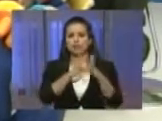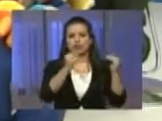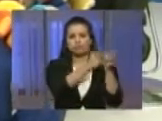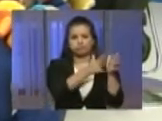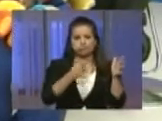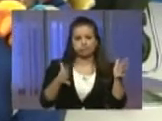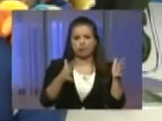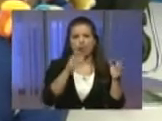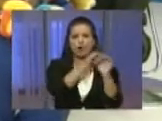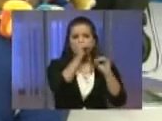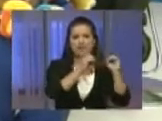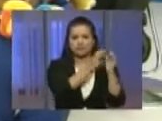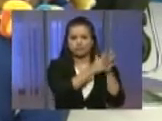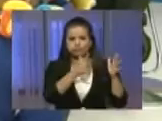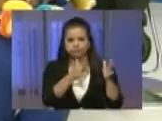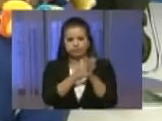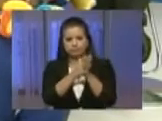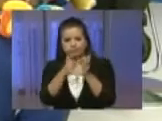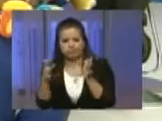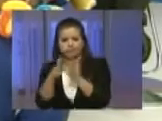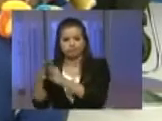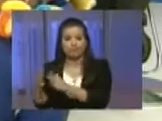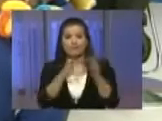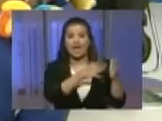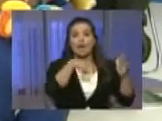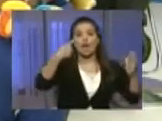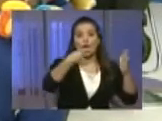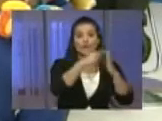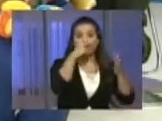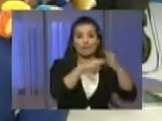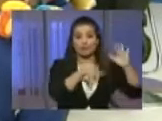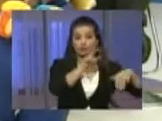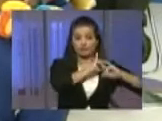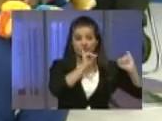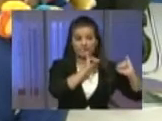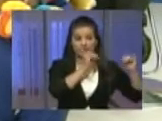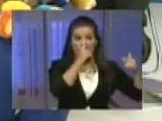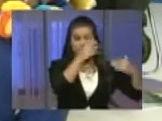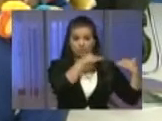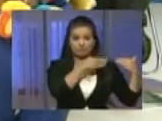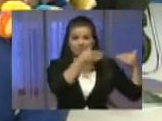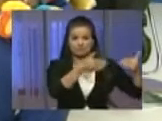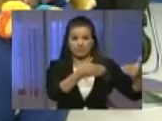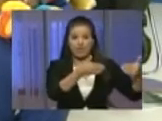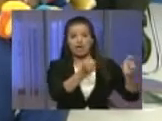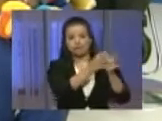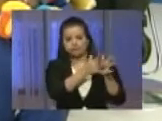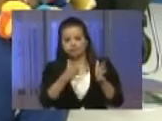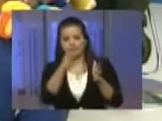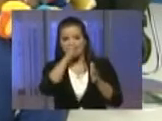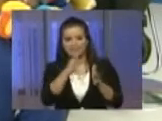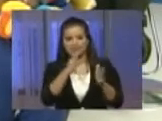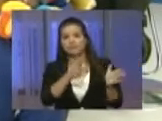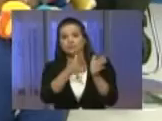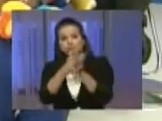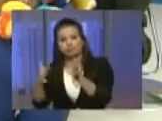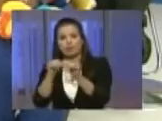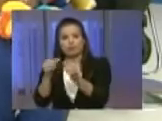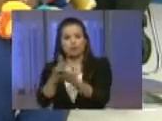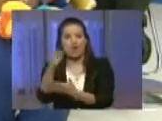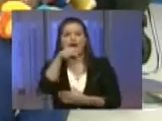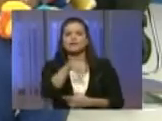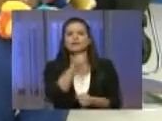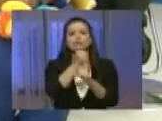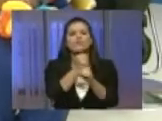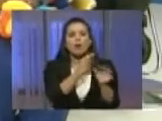2012 y ahora ya en estos juegos olímpicos de rí de Janeiro de un trabajo mancomunado de un trabajo en equipo de un trabajo de